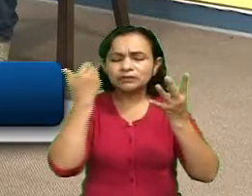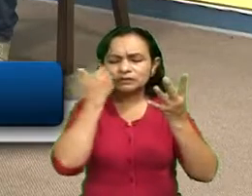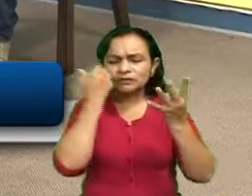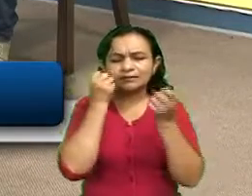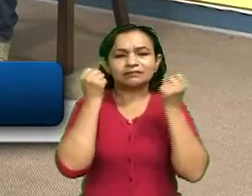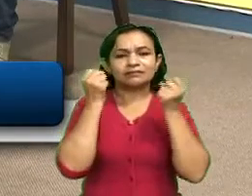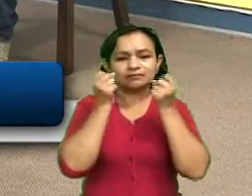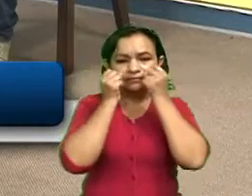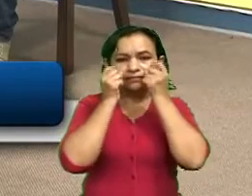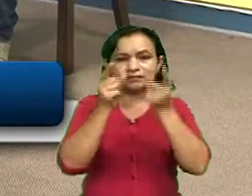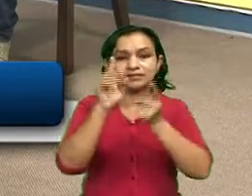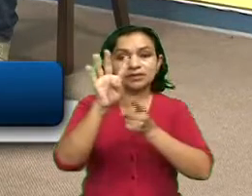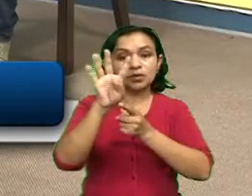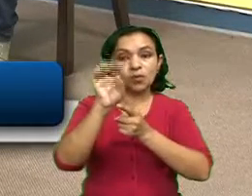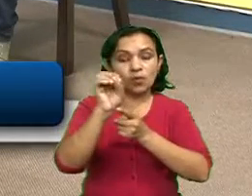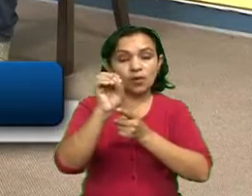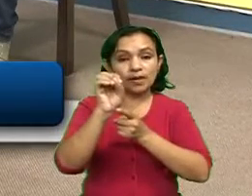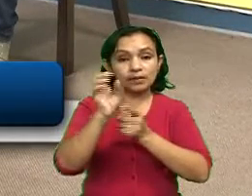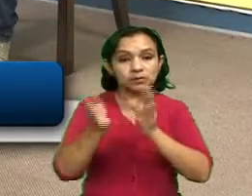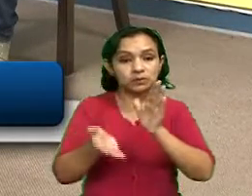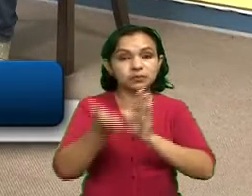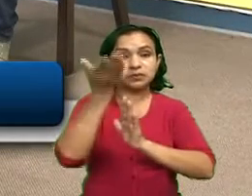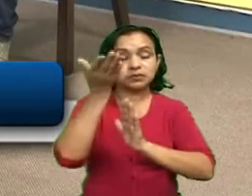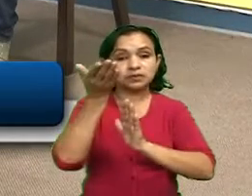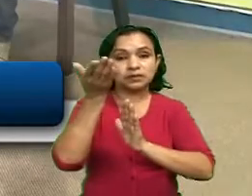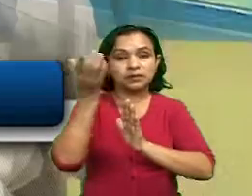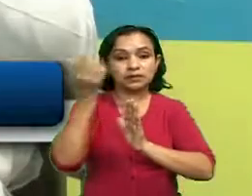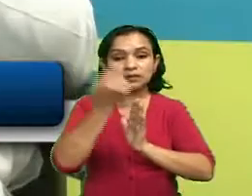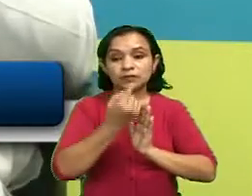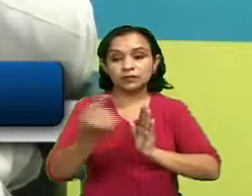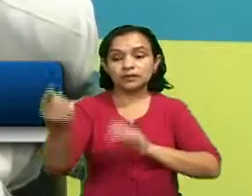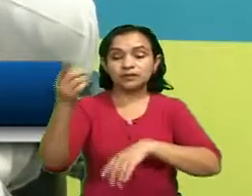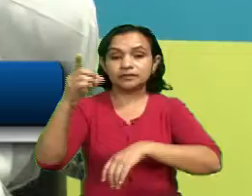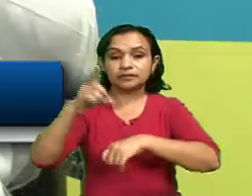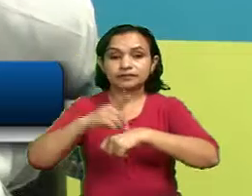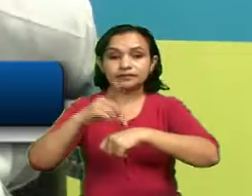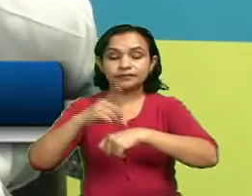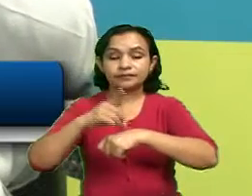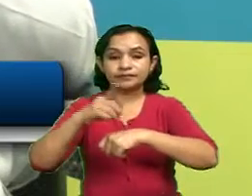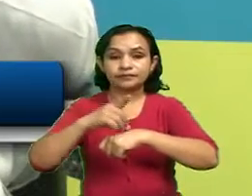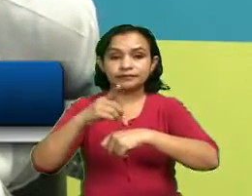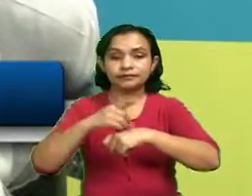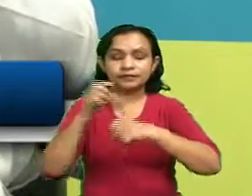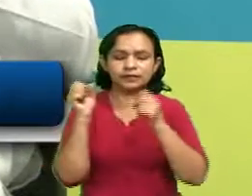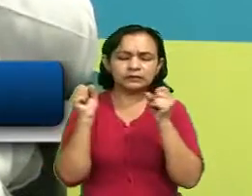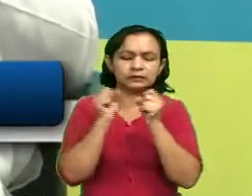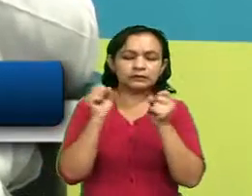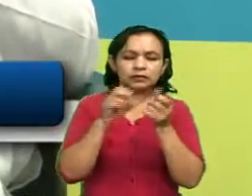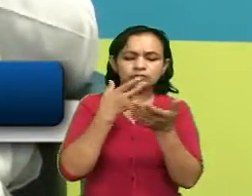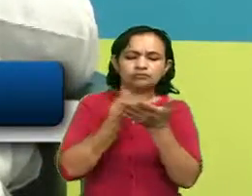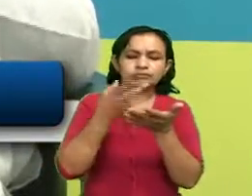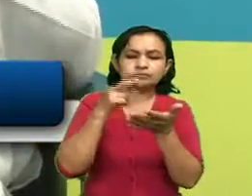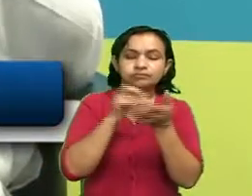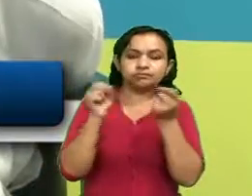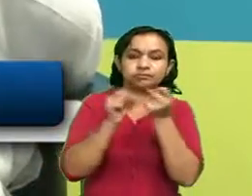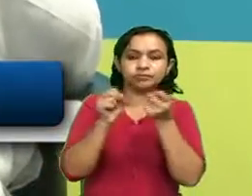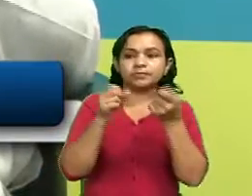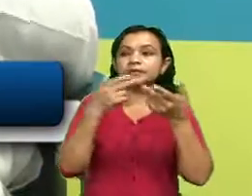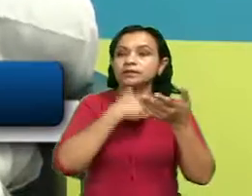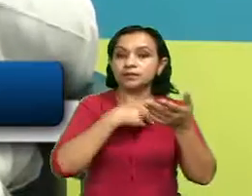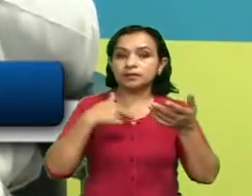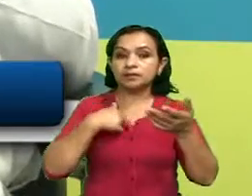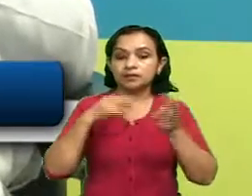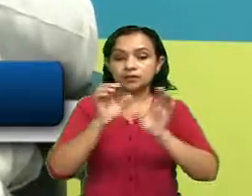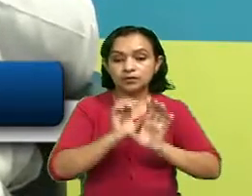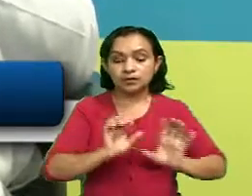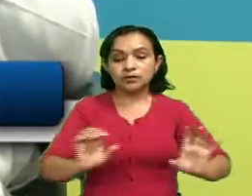brusca, mayores de 40, ¿verdad? Entonces, cuando el niño llega a la unidad de salud, llega con fiebre, incluso convulsiona. Y ahí es donde el